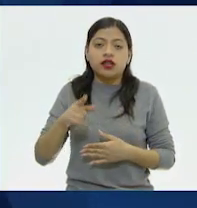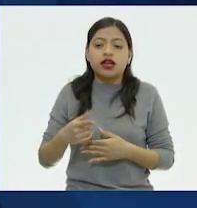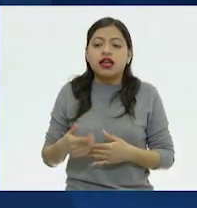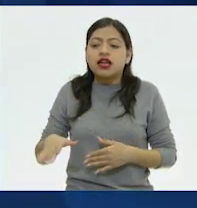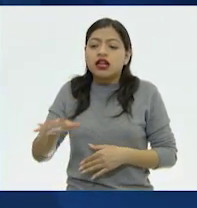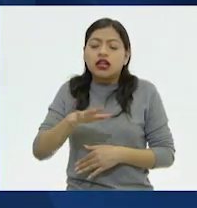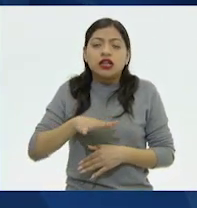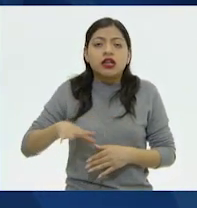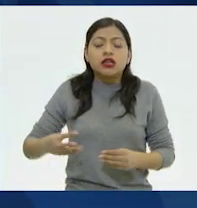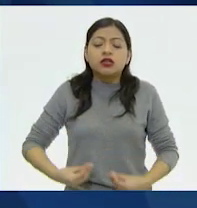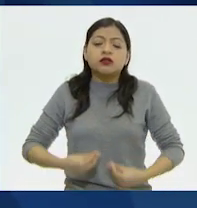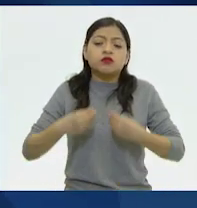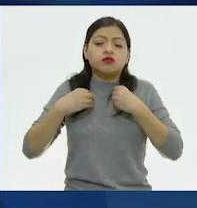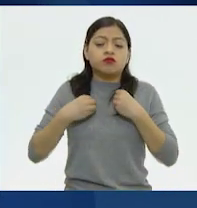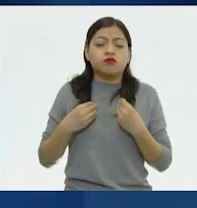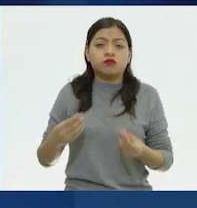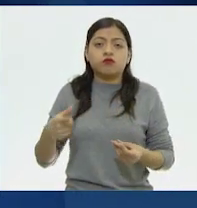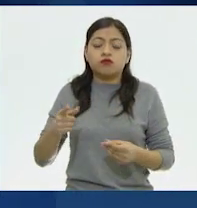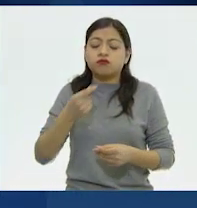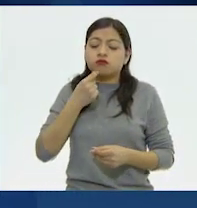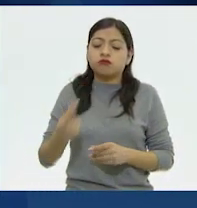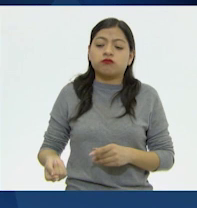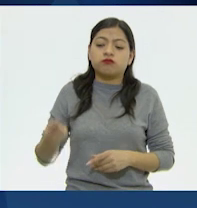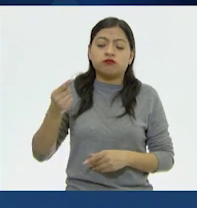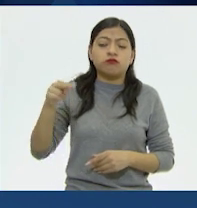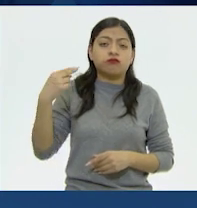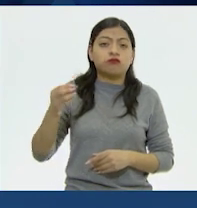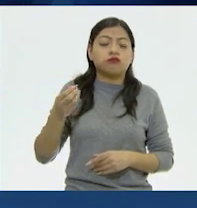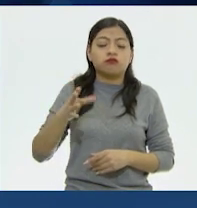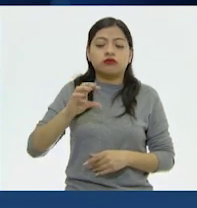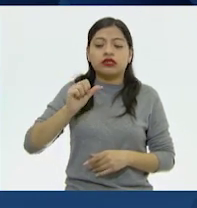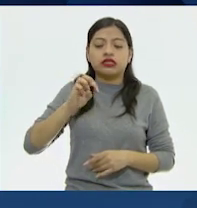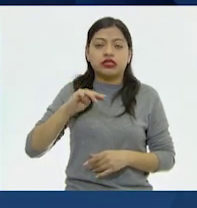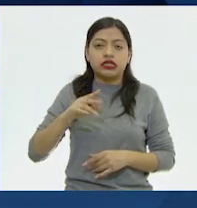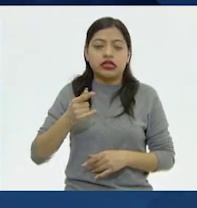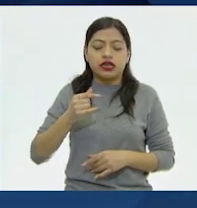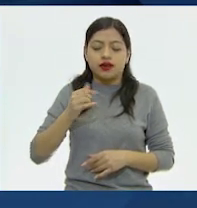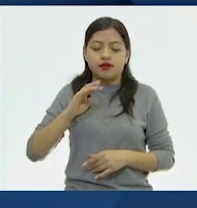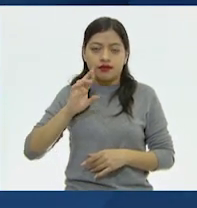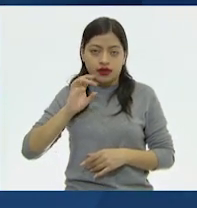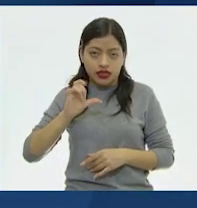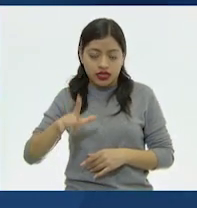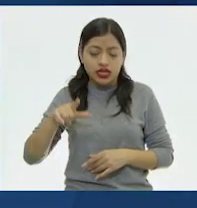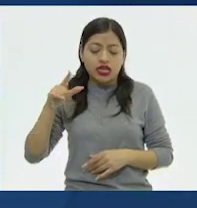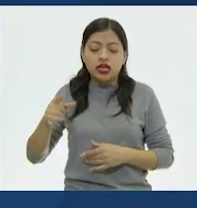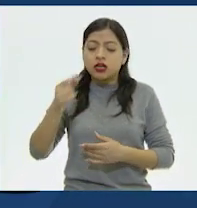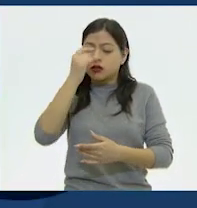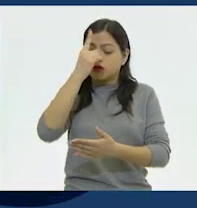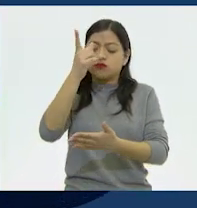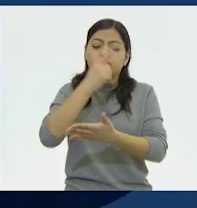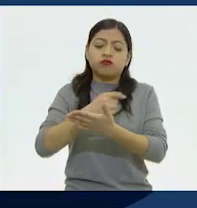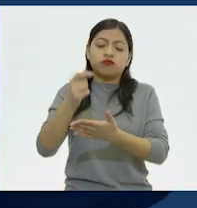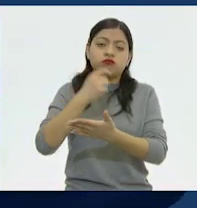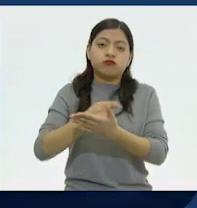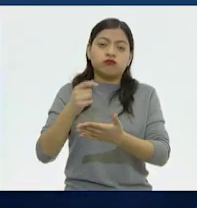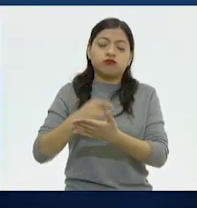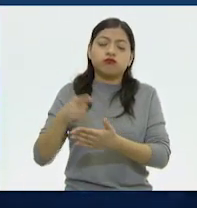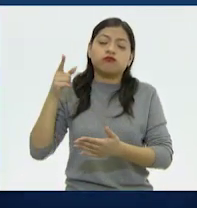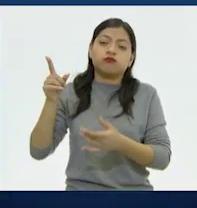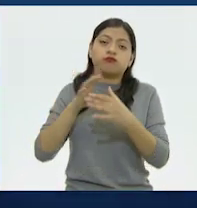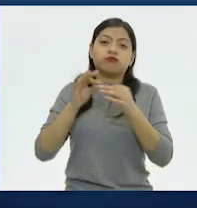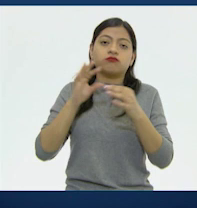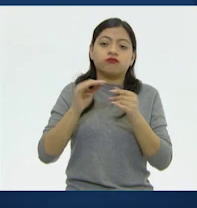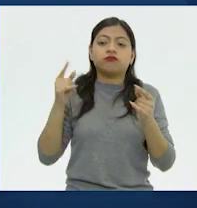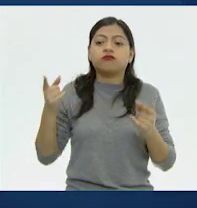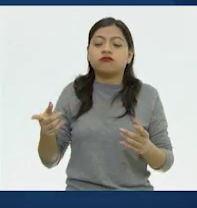en la población de San Gabriel. Como escritor, Rulfo se apropió de las experiencias que desgarran el precario orden familiar,